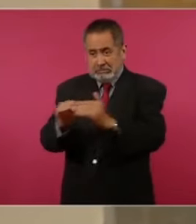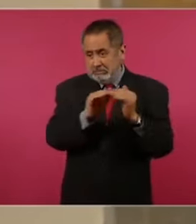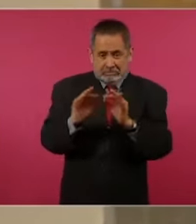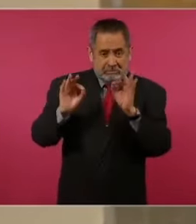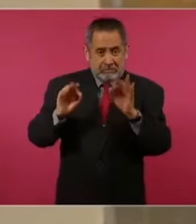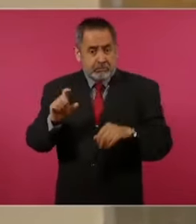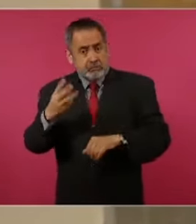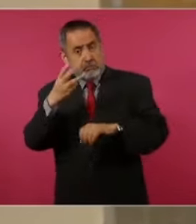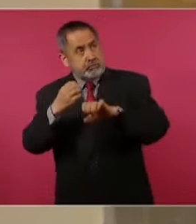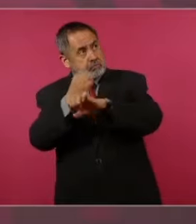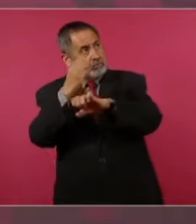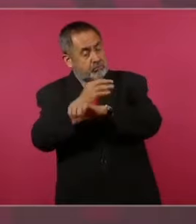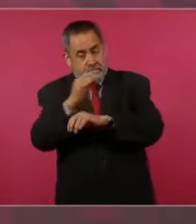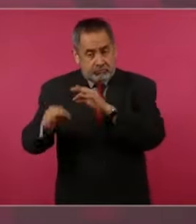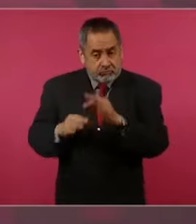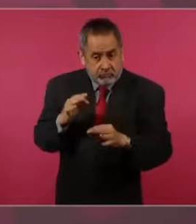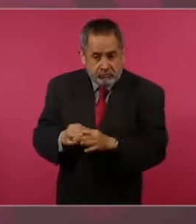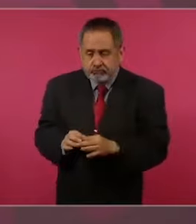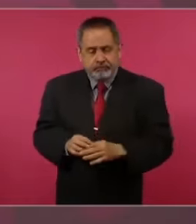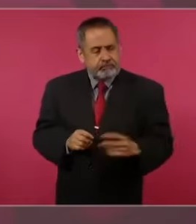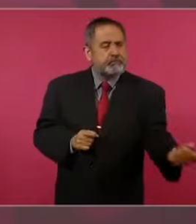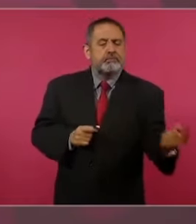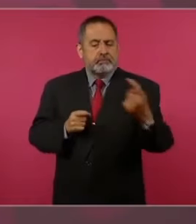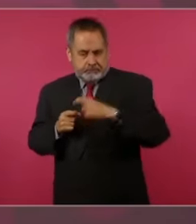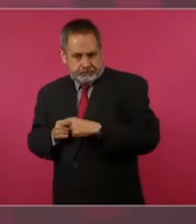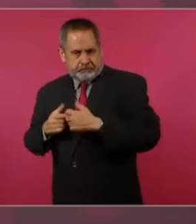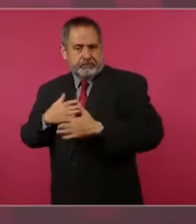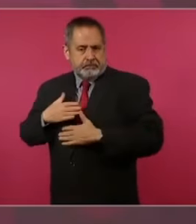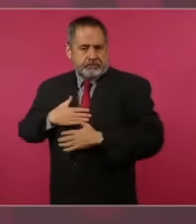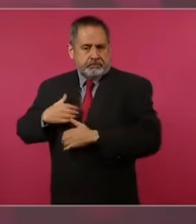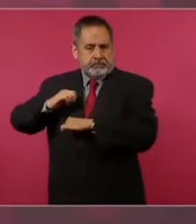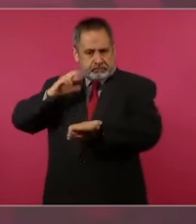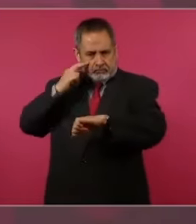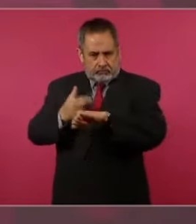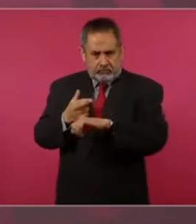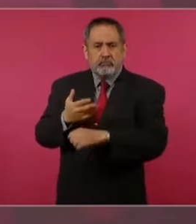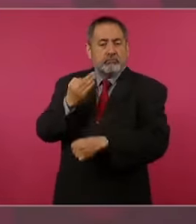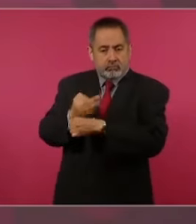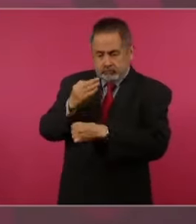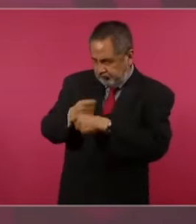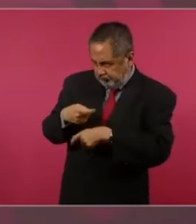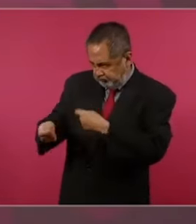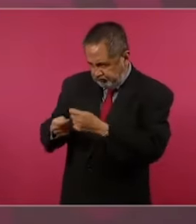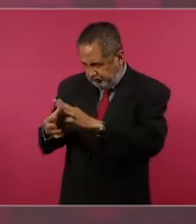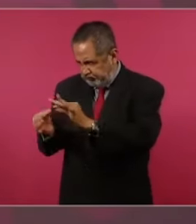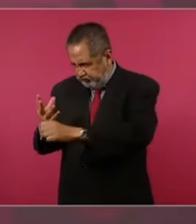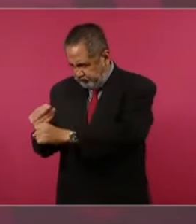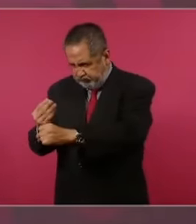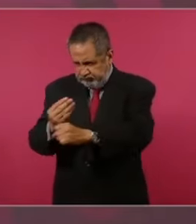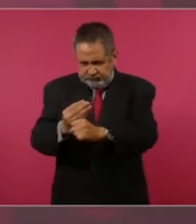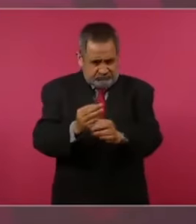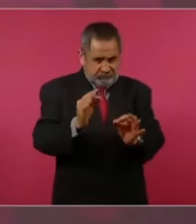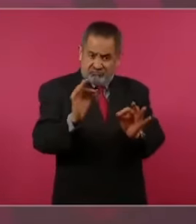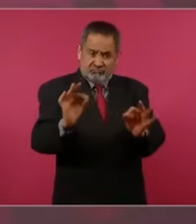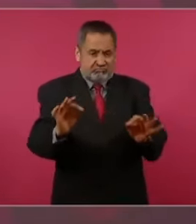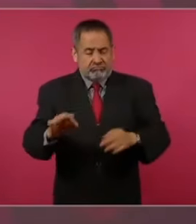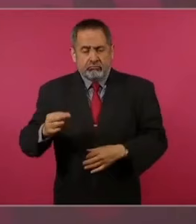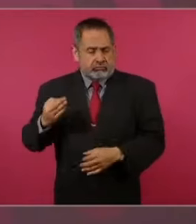23 estados que ahora están transfiriéndose a IMSS Bienestar sobre la calidad de los servicios. Se han hecho esfuerzos ya en esta administración por